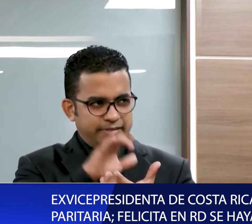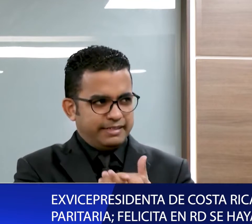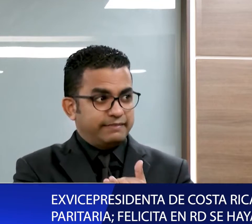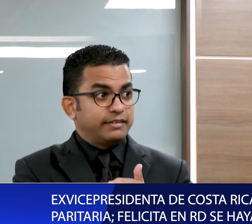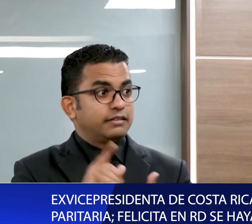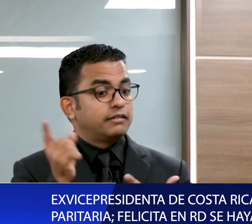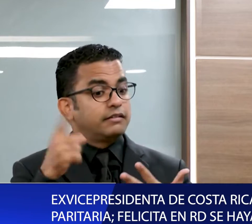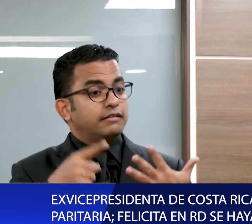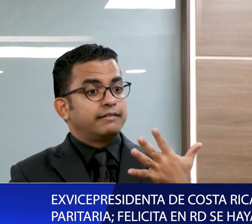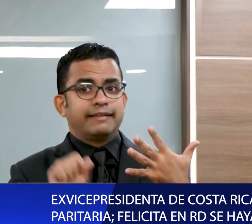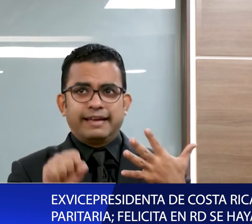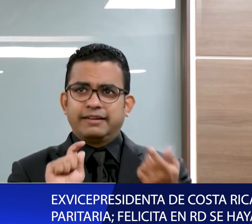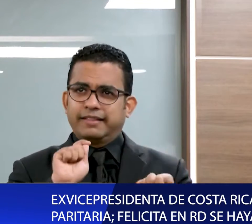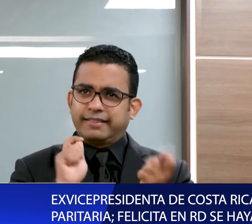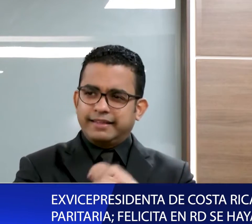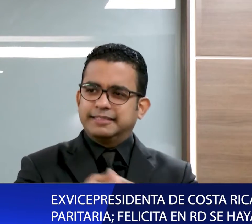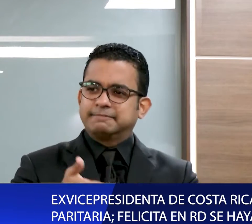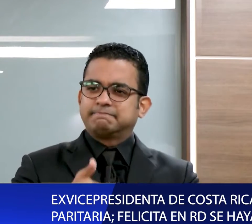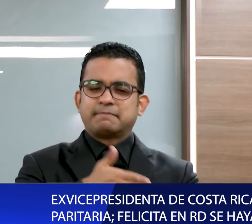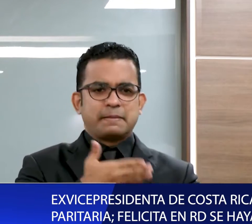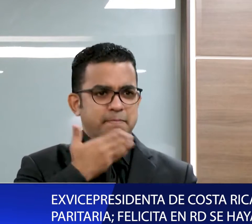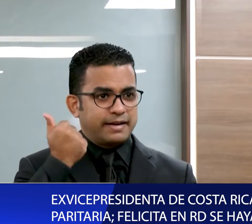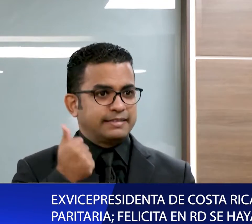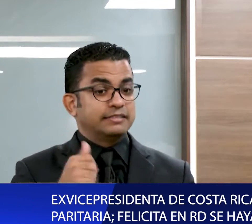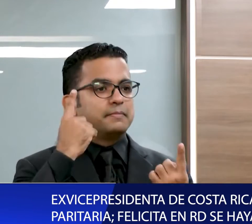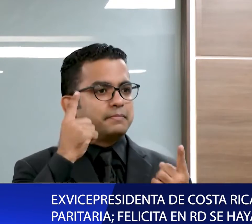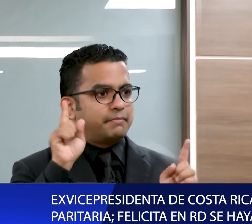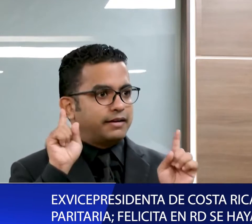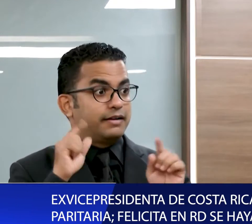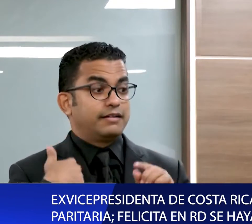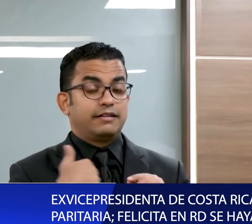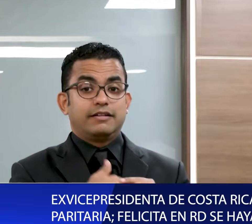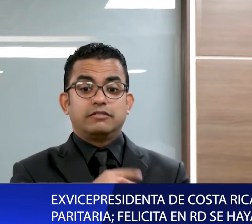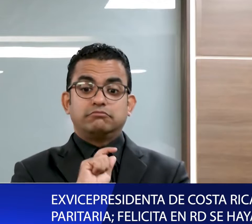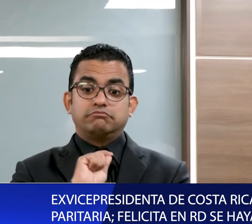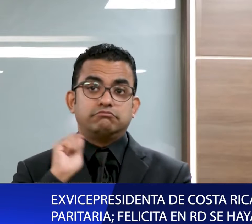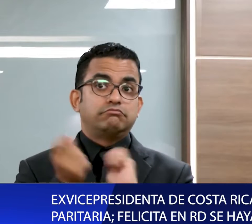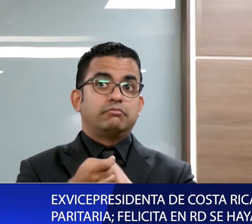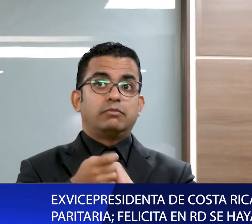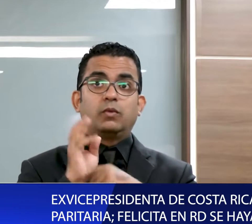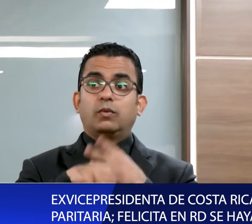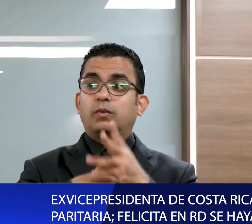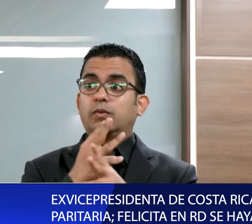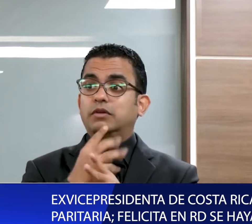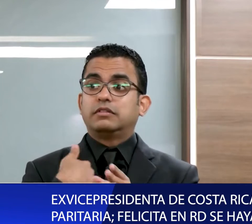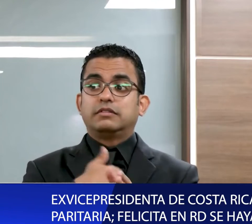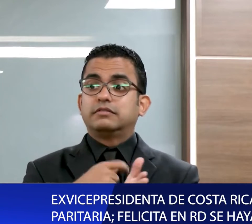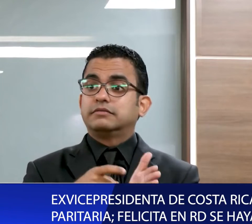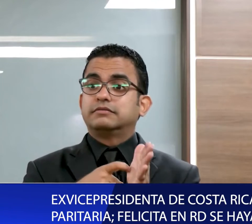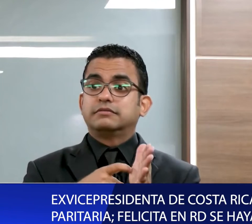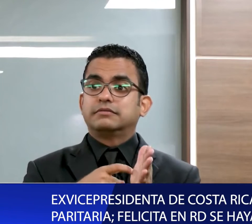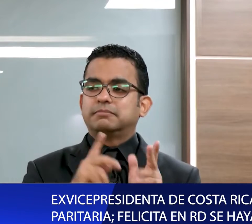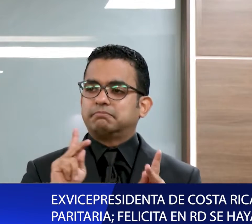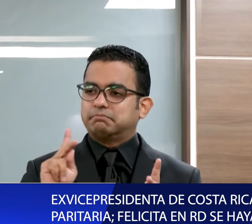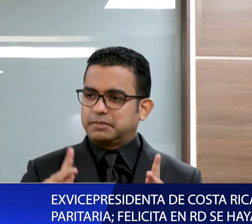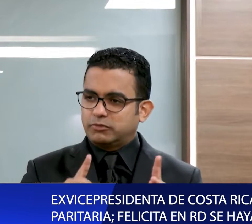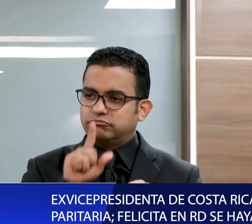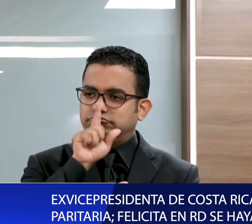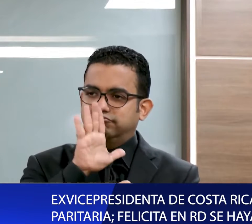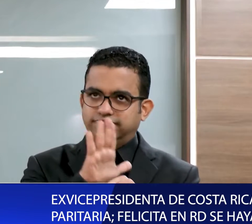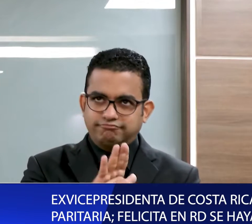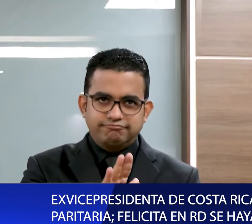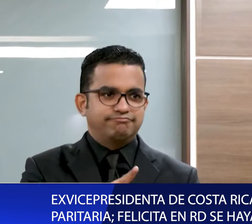Rica, Epsi Campbell, como parte de las acciones desarrolladas para contribuir con el fortalecimiento y la